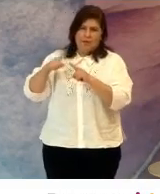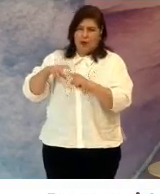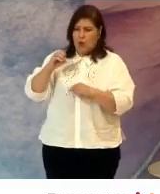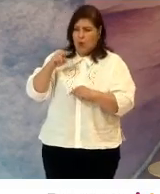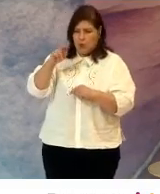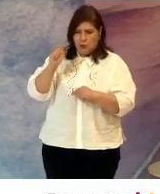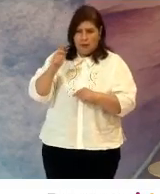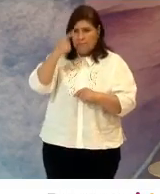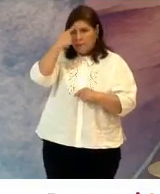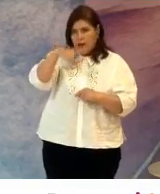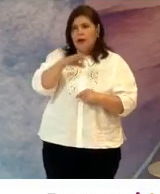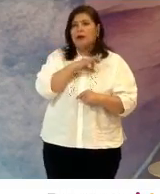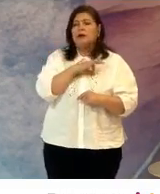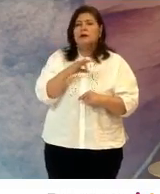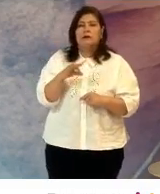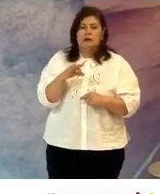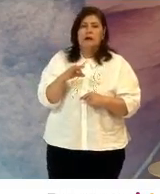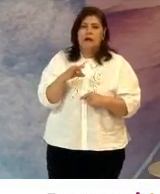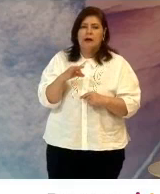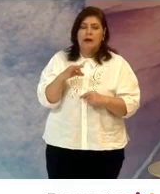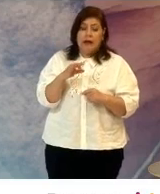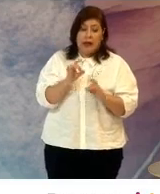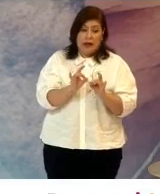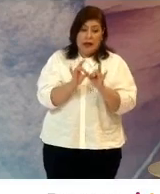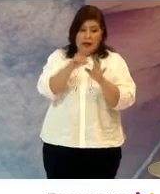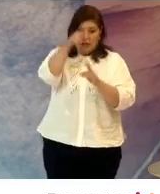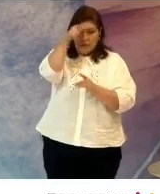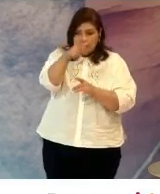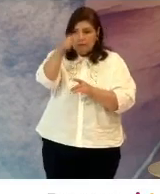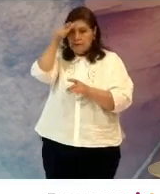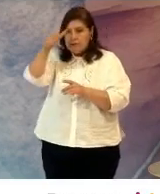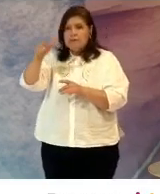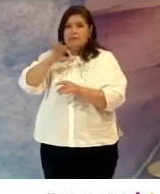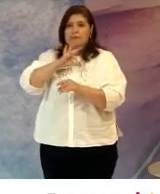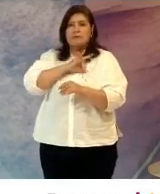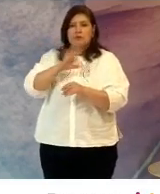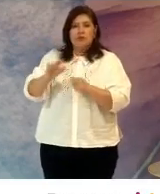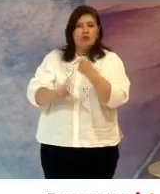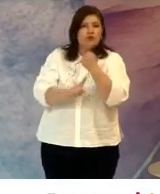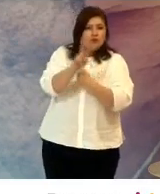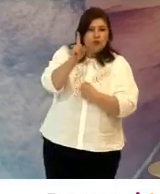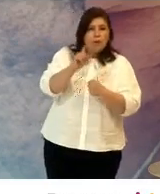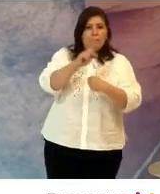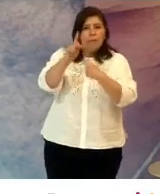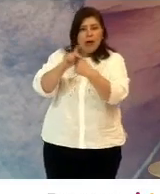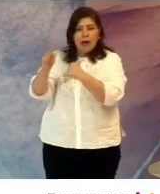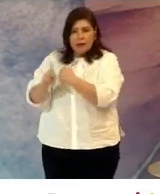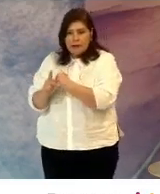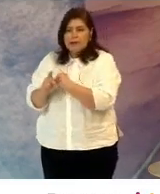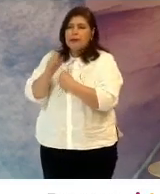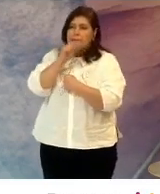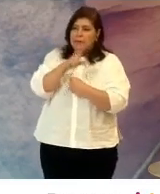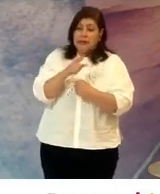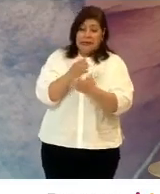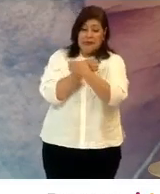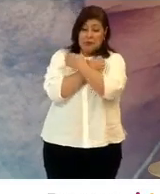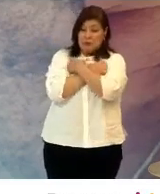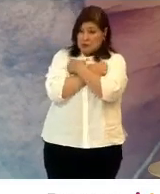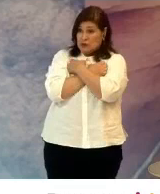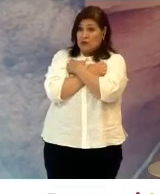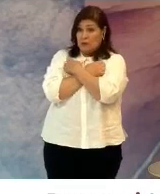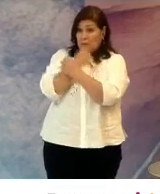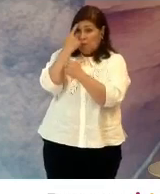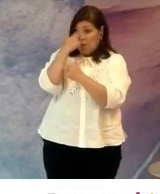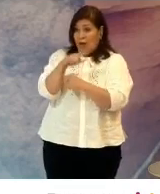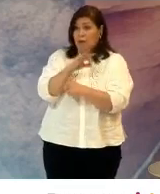responder a las situaciones críticas entre nuestros países. La educación para el florecimiento